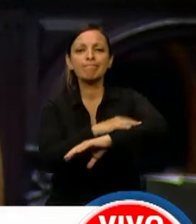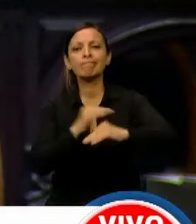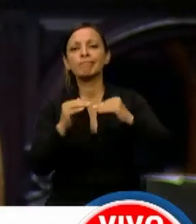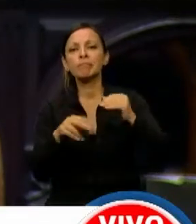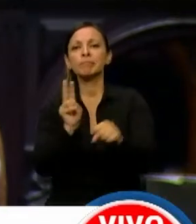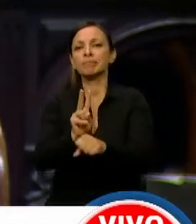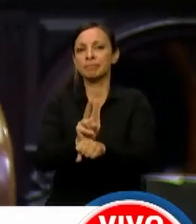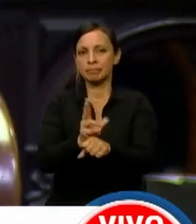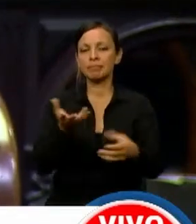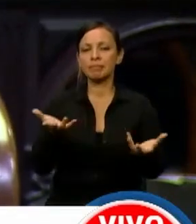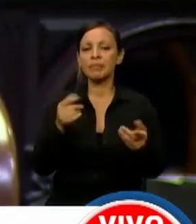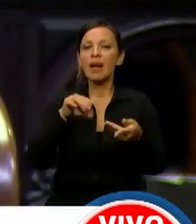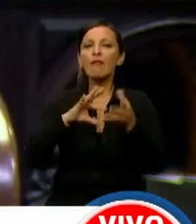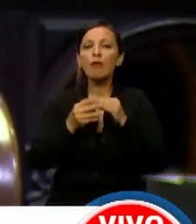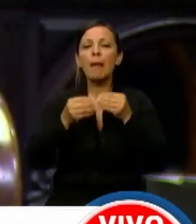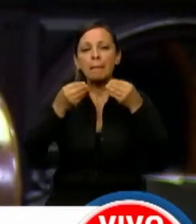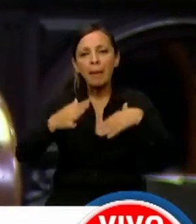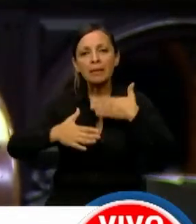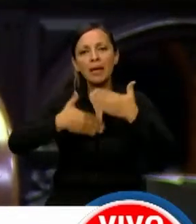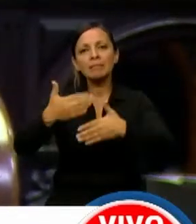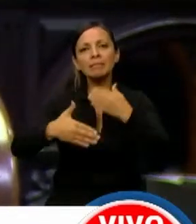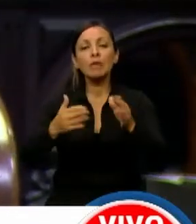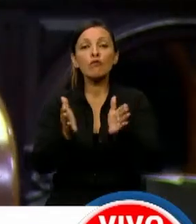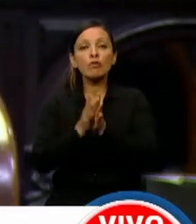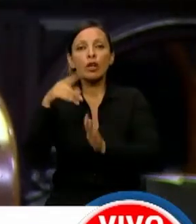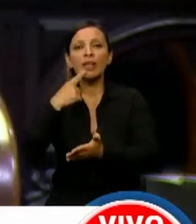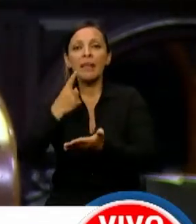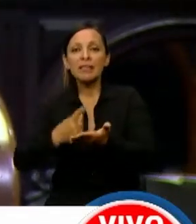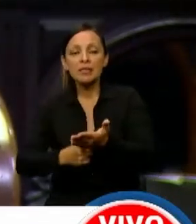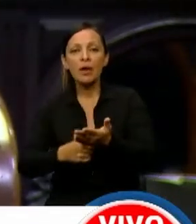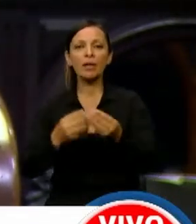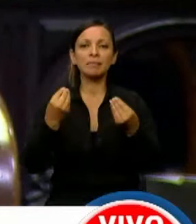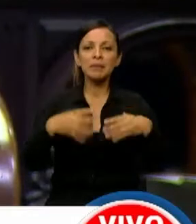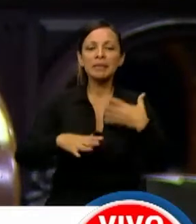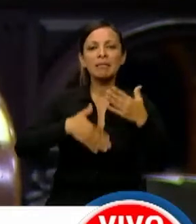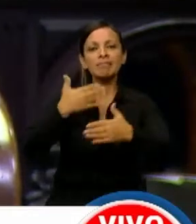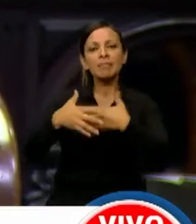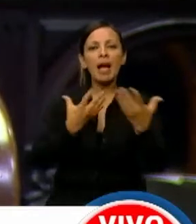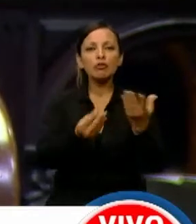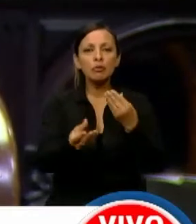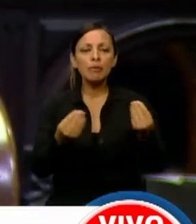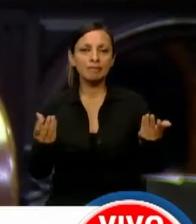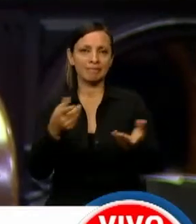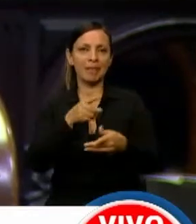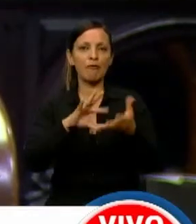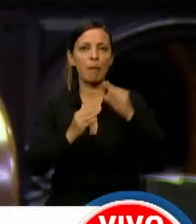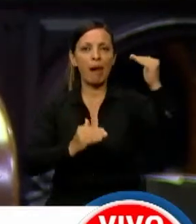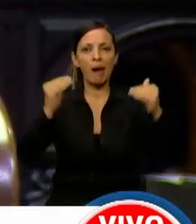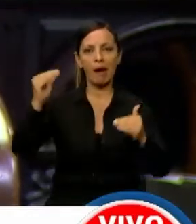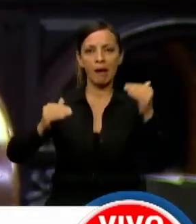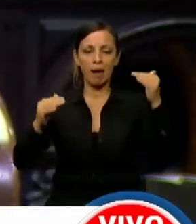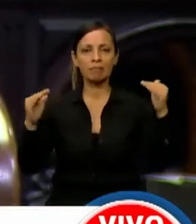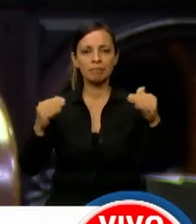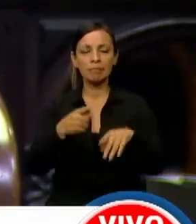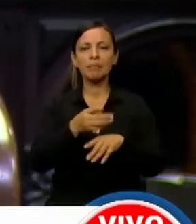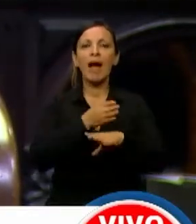socioeconómico. Es la puerta de entrada con otras medidas para aplicar y ayudar a combatir esa desigualdad en